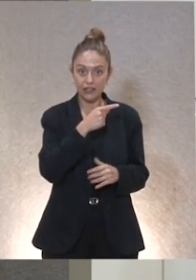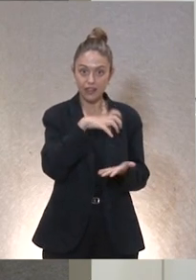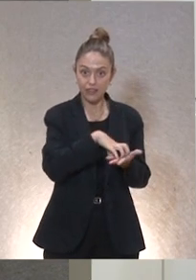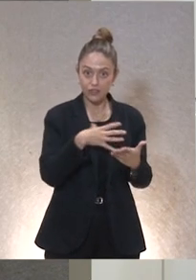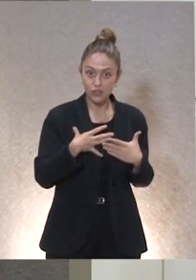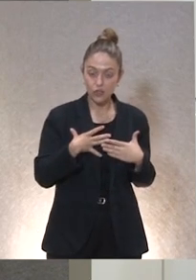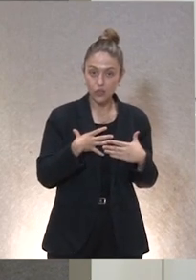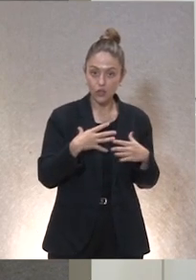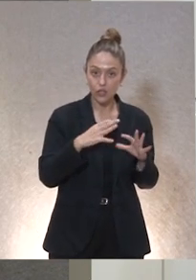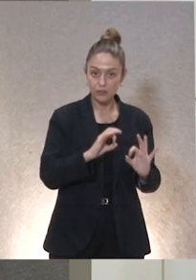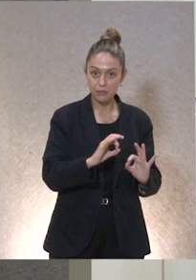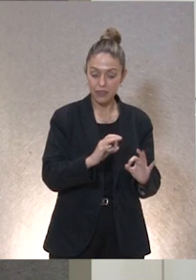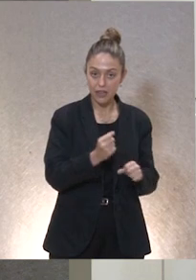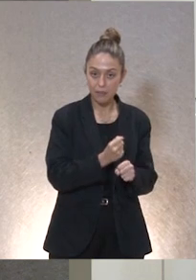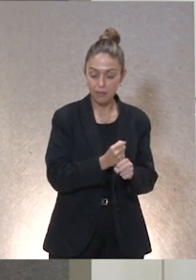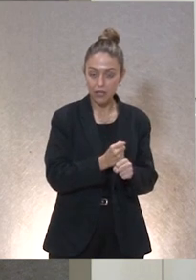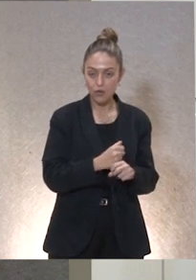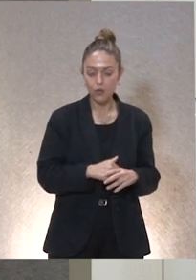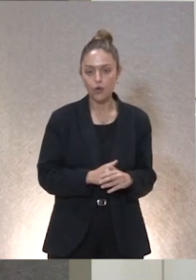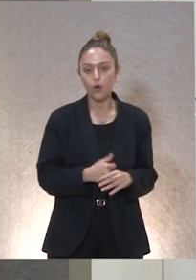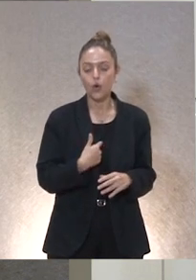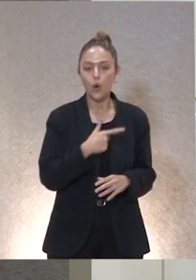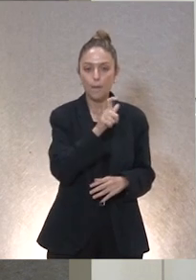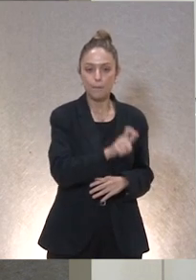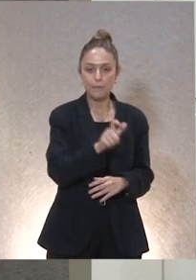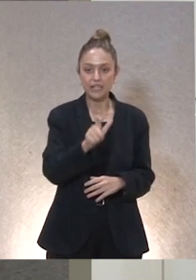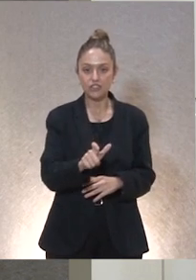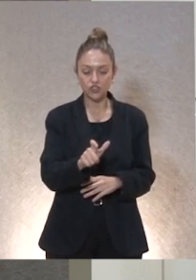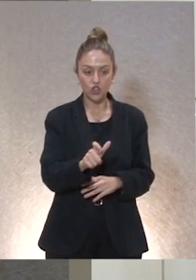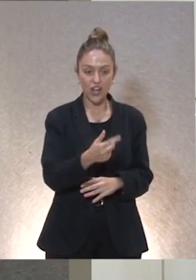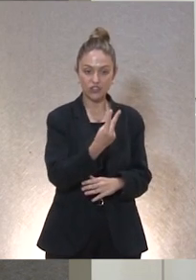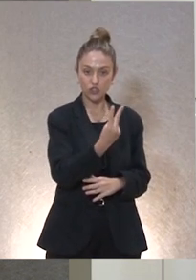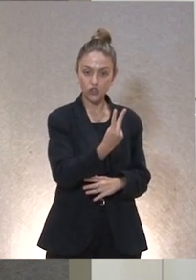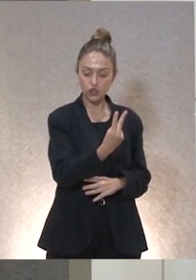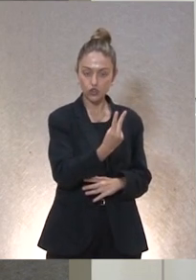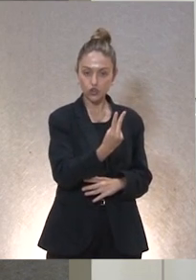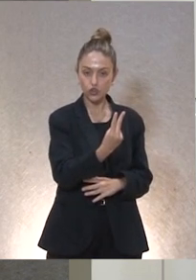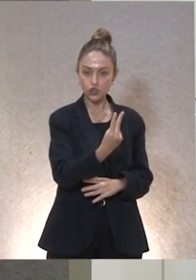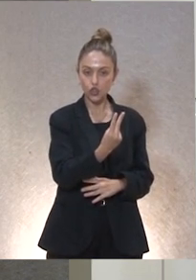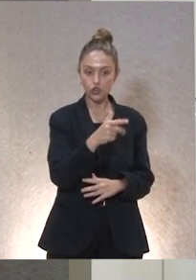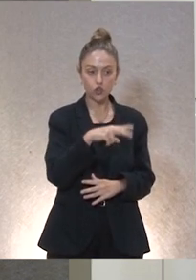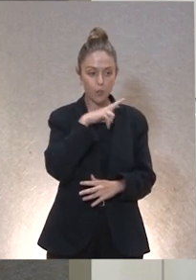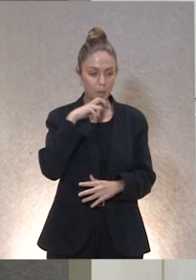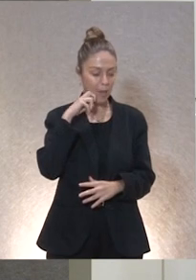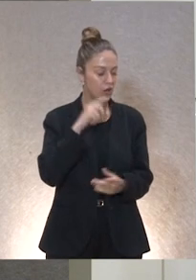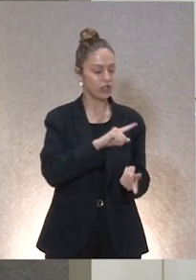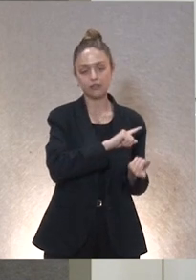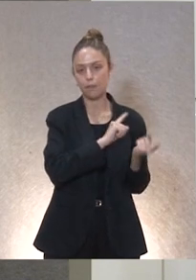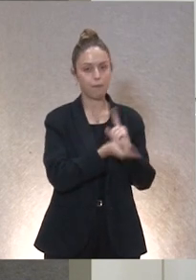a a dos personas eh que cambiaron mis valores